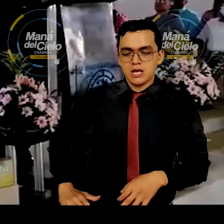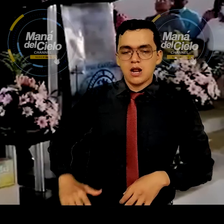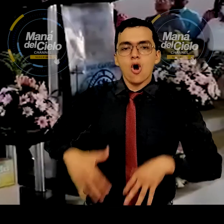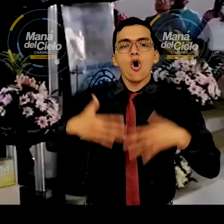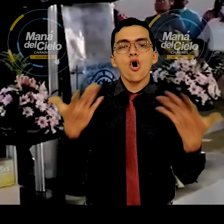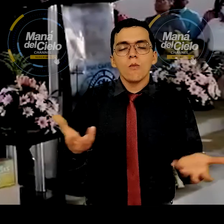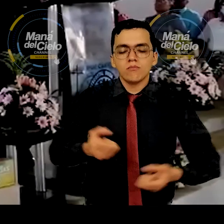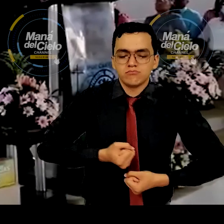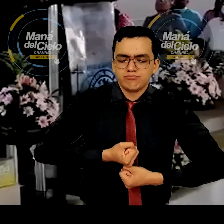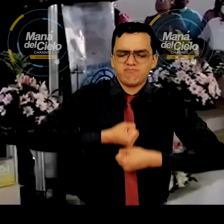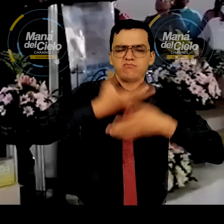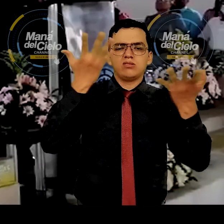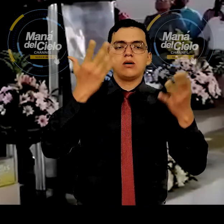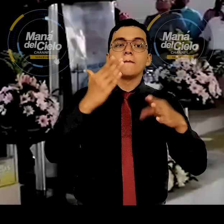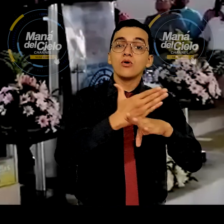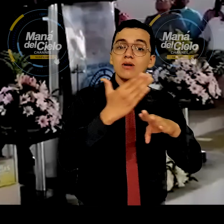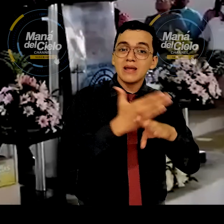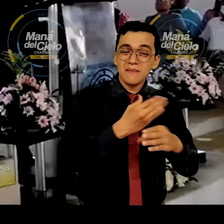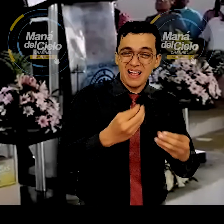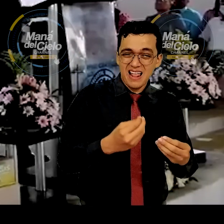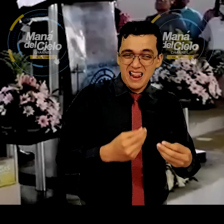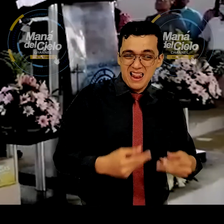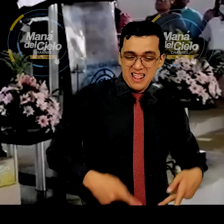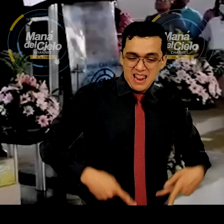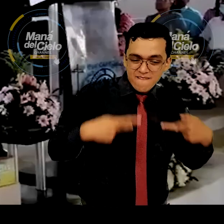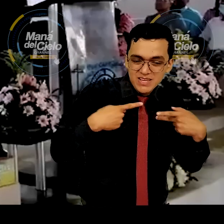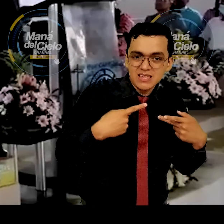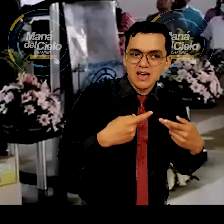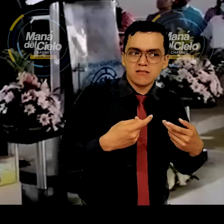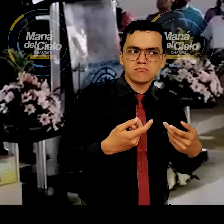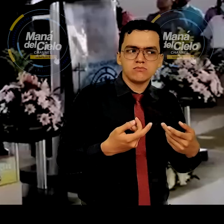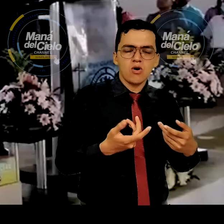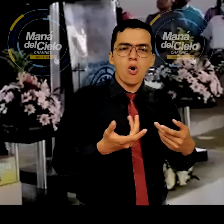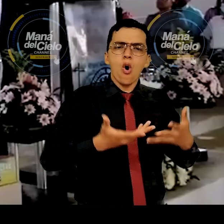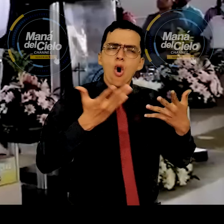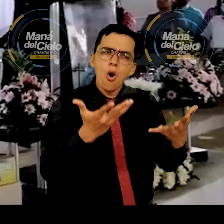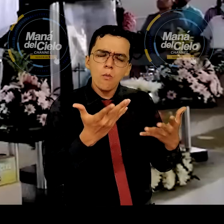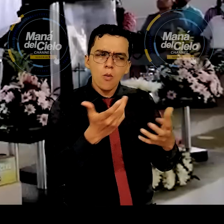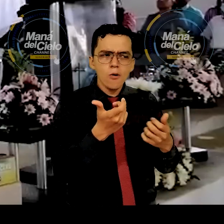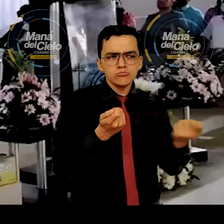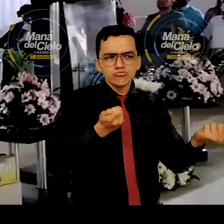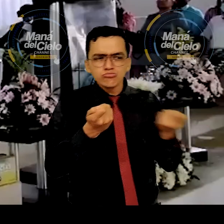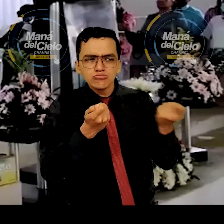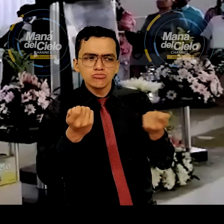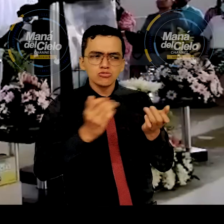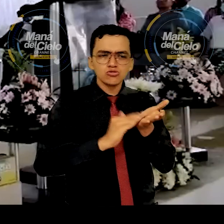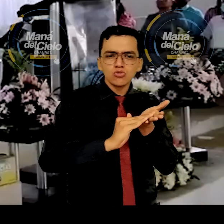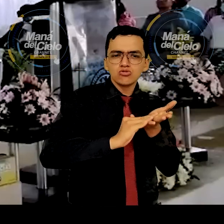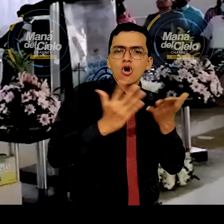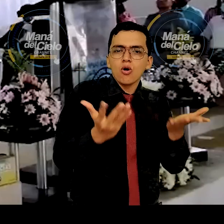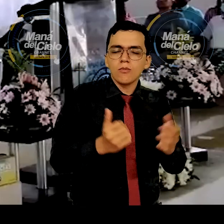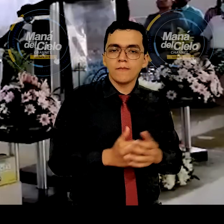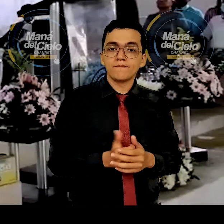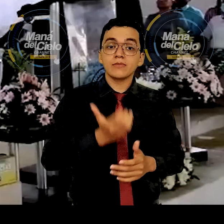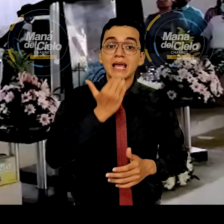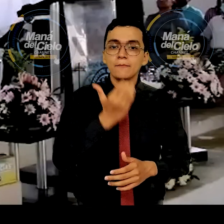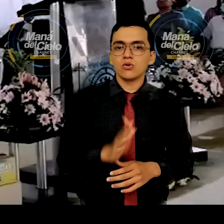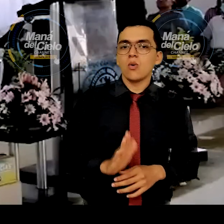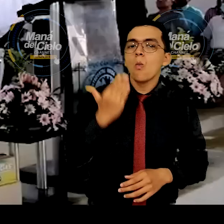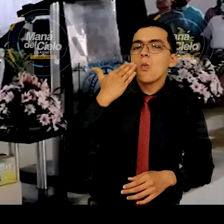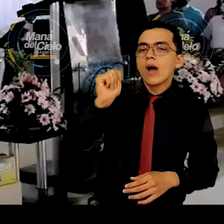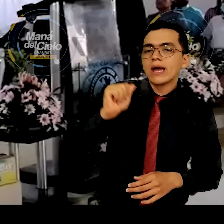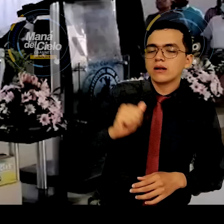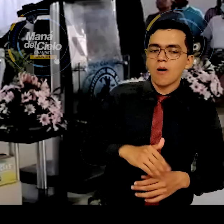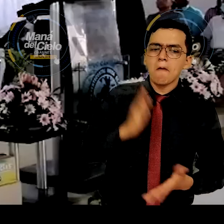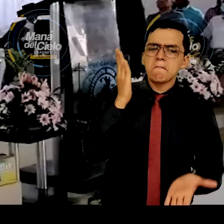vida. Se quedó embarazada y el niño viene mal y dice, ¿quién sabe qué pecado no cometió?